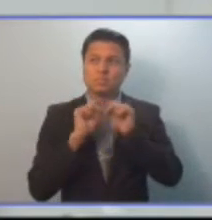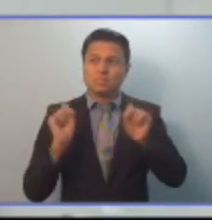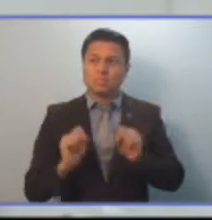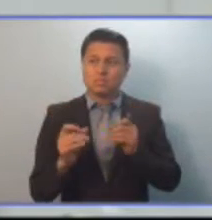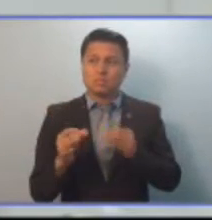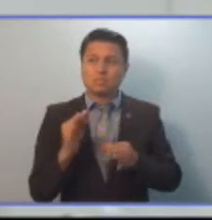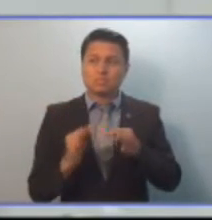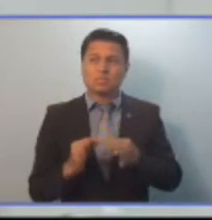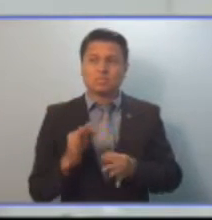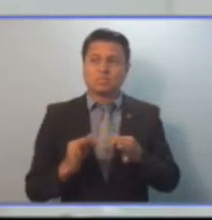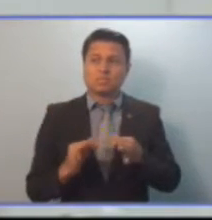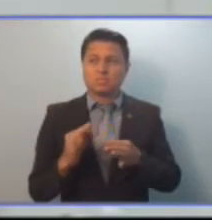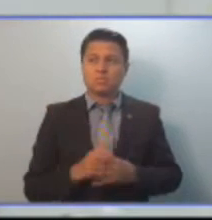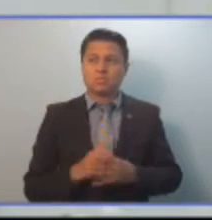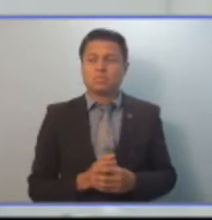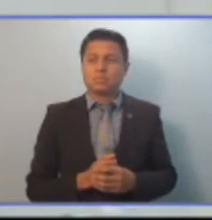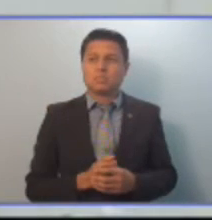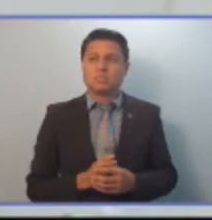judicial.